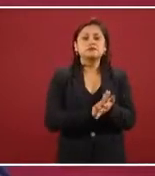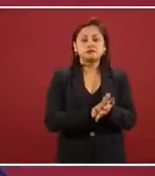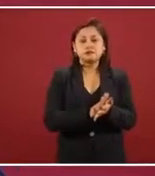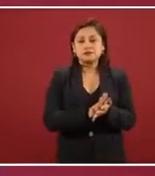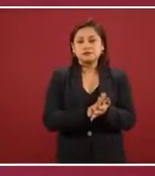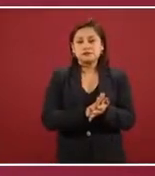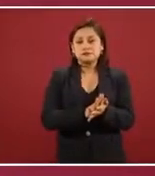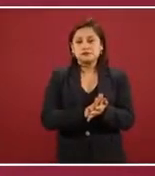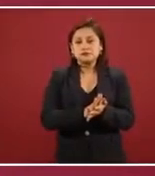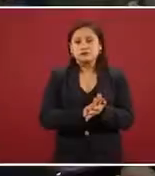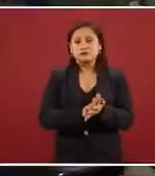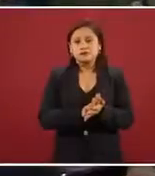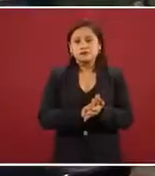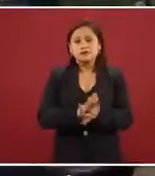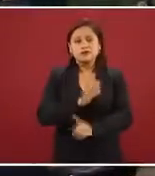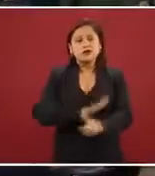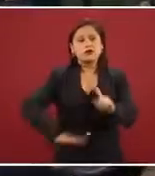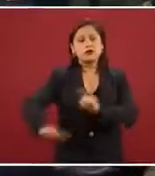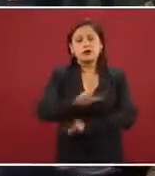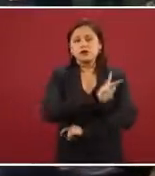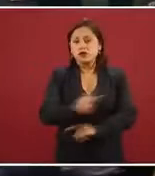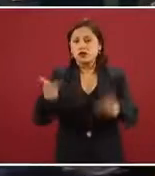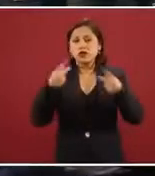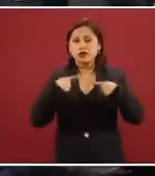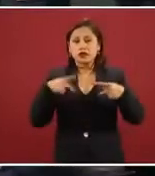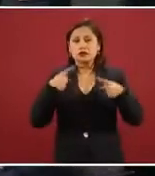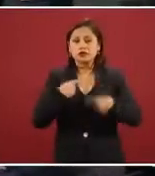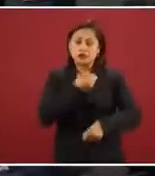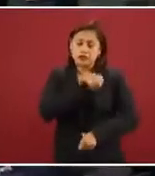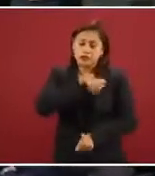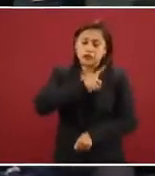el derecho del pueblo a la salud